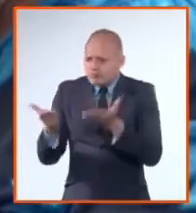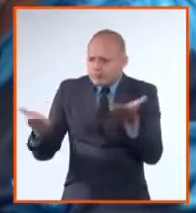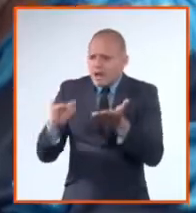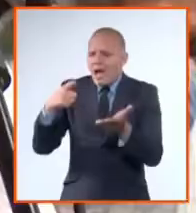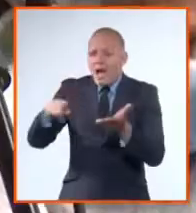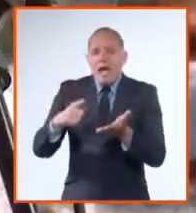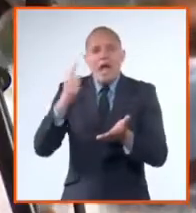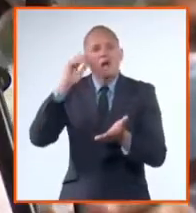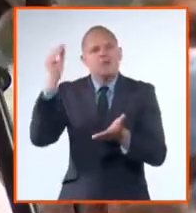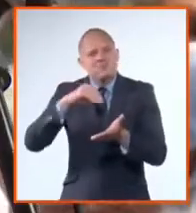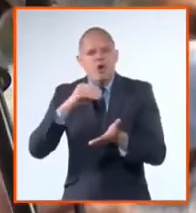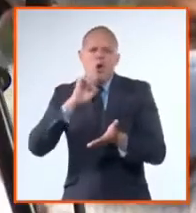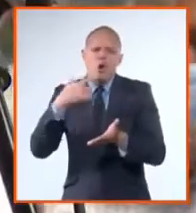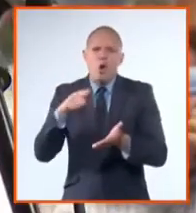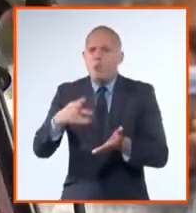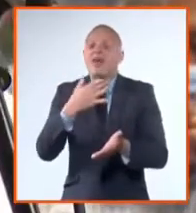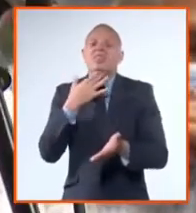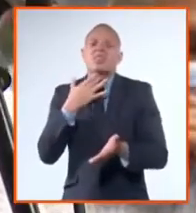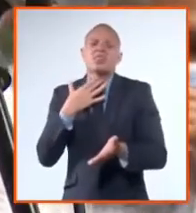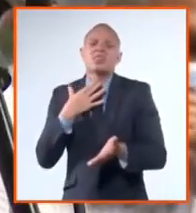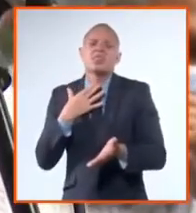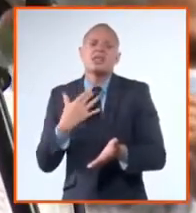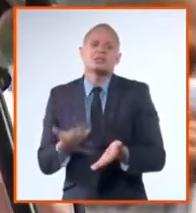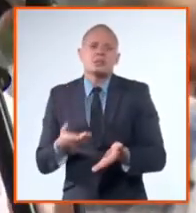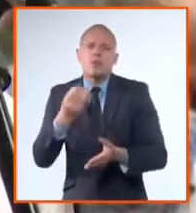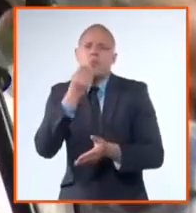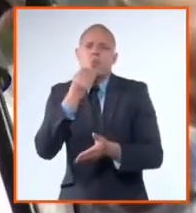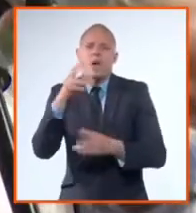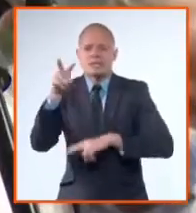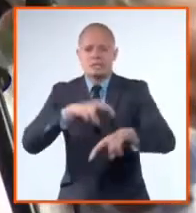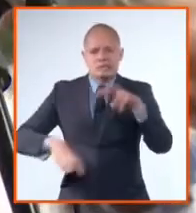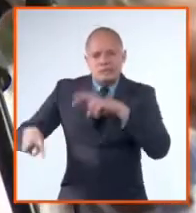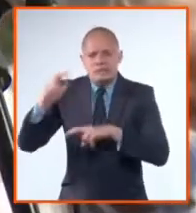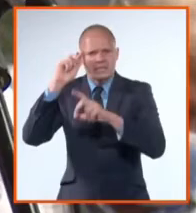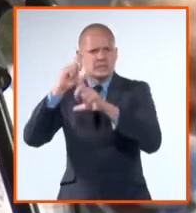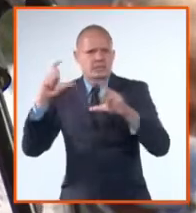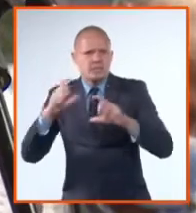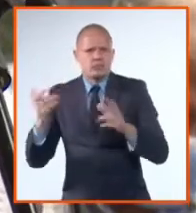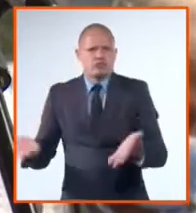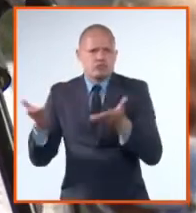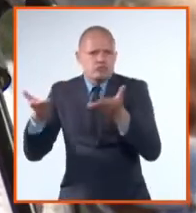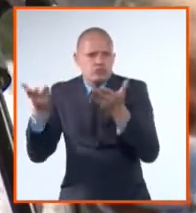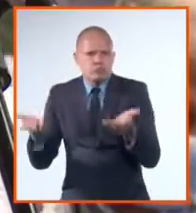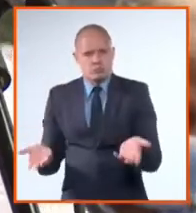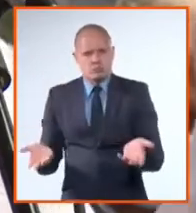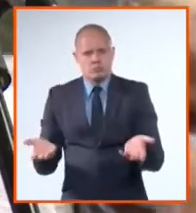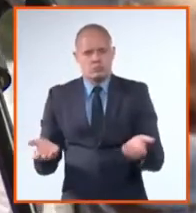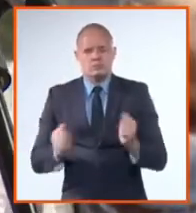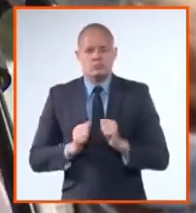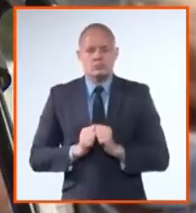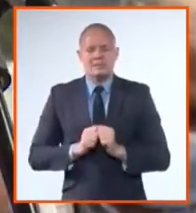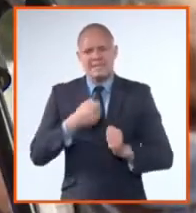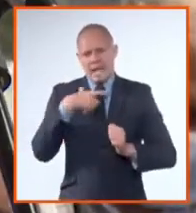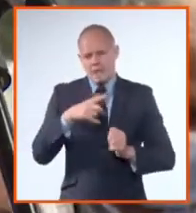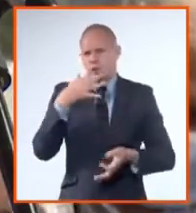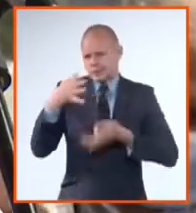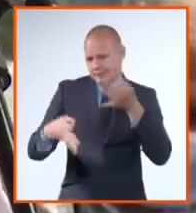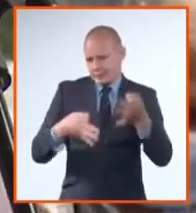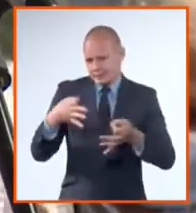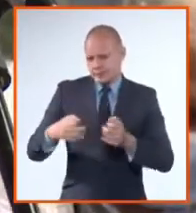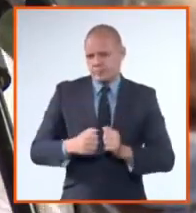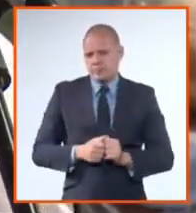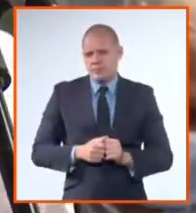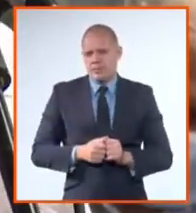cultura científica. En un segundo aspecto, quisiera hacer dos valoraciones, apreciaciones con relación a la dimensión